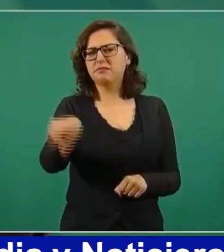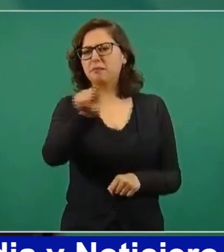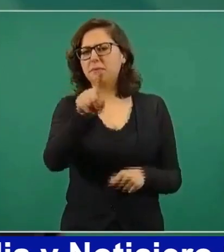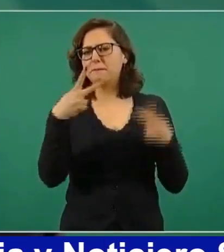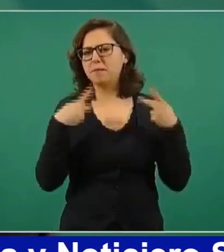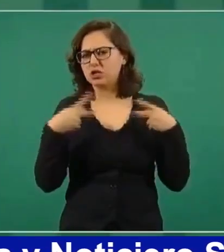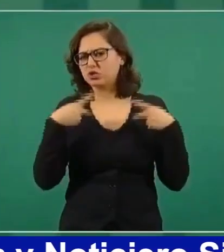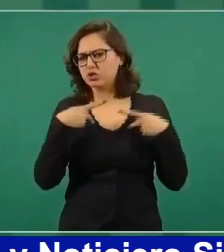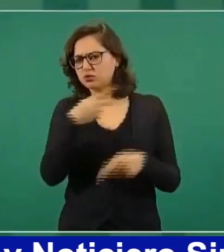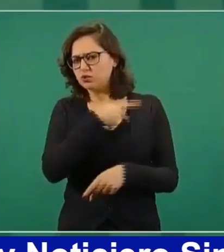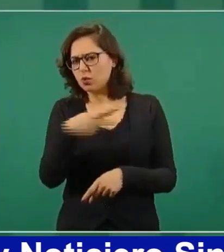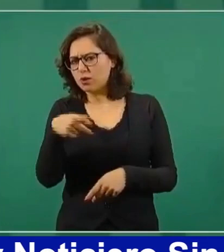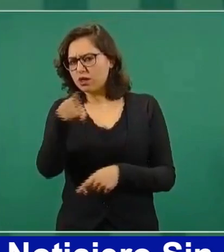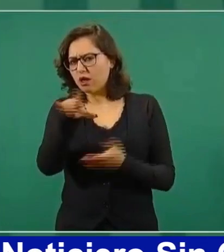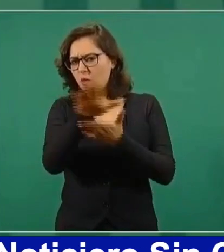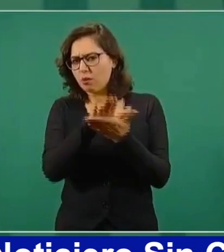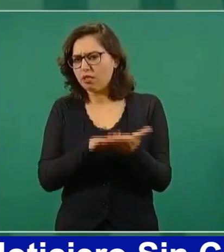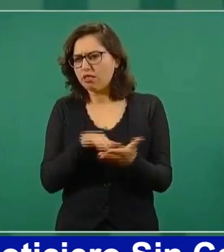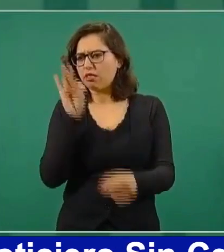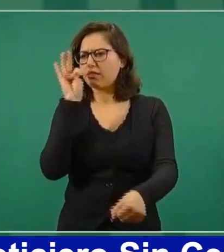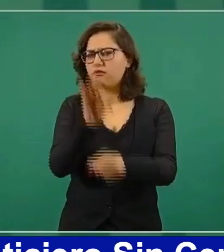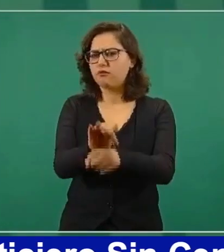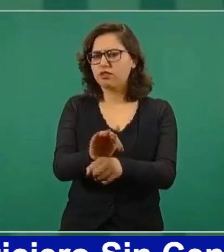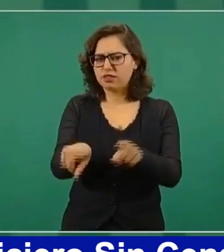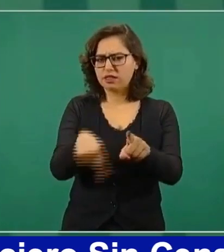¿Este juez